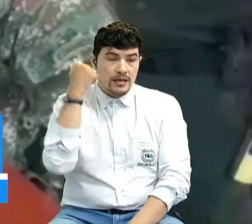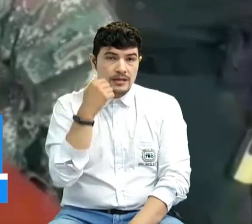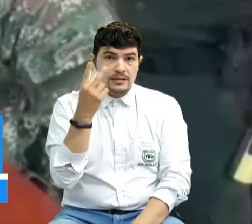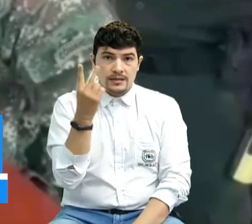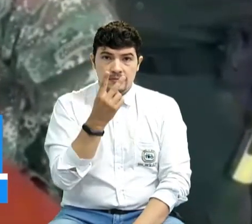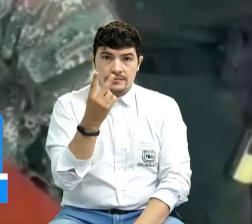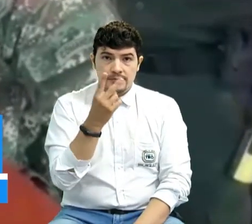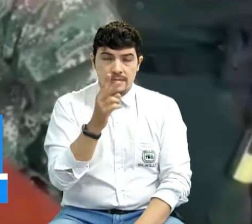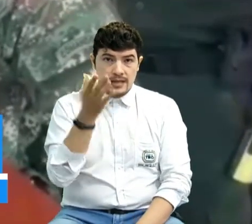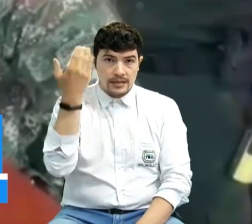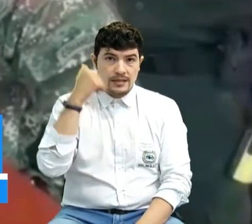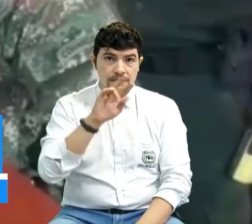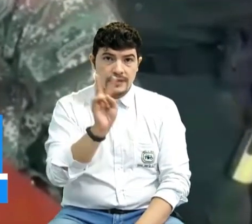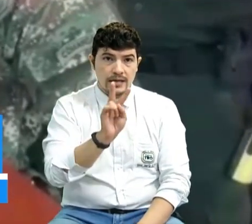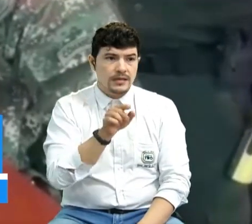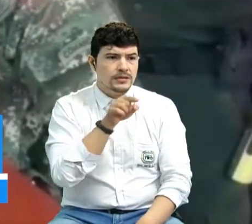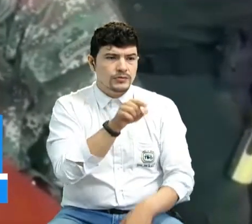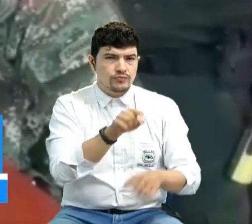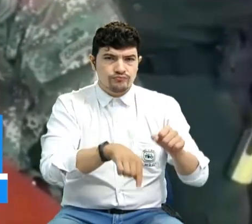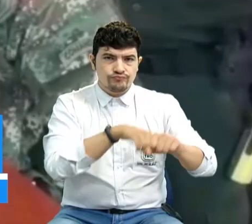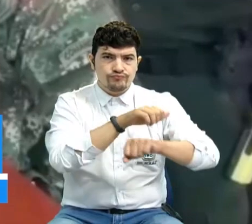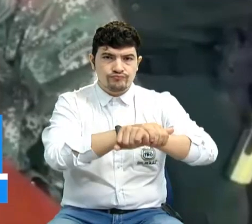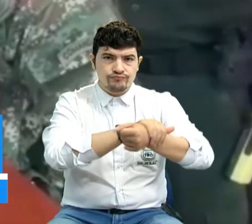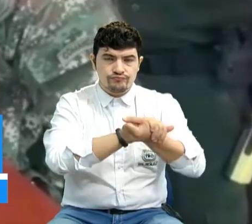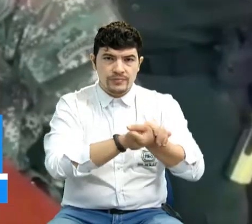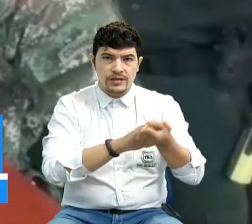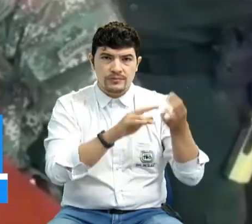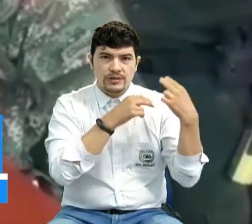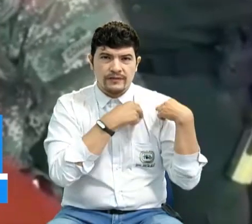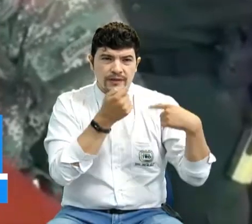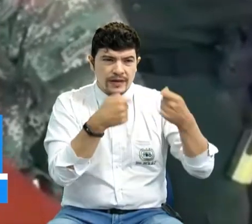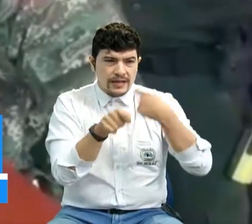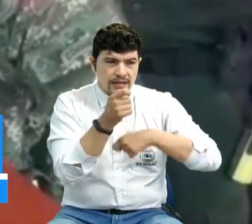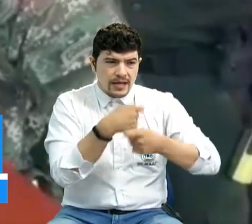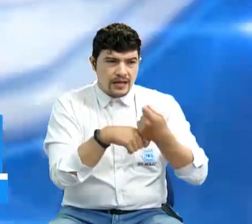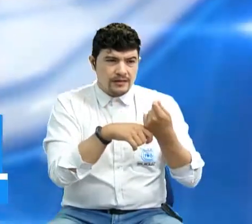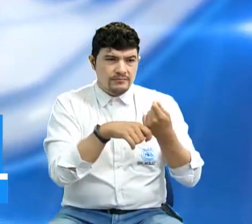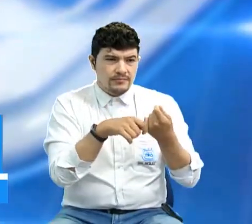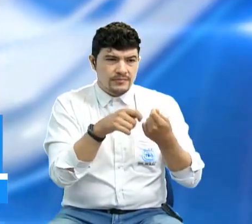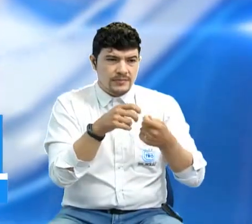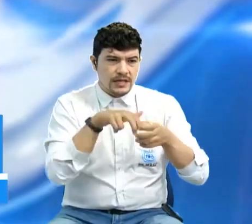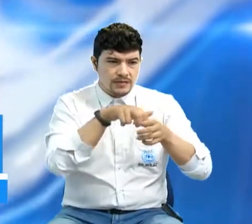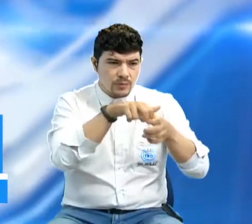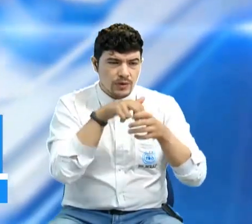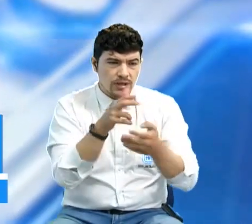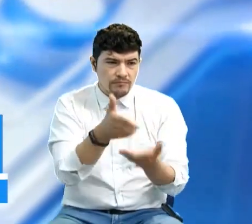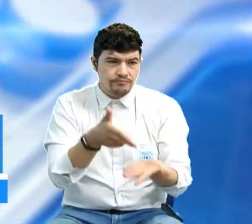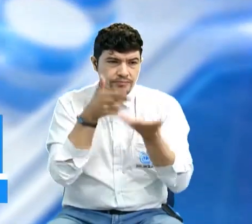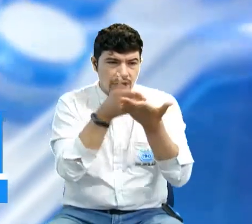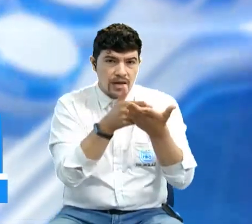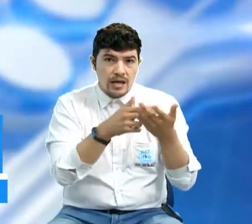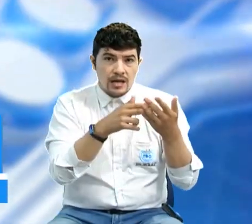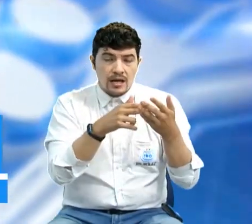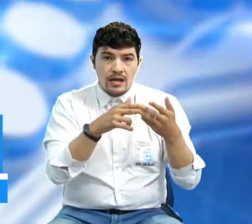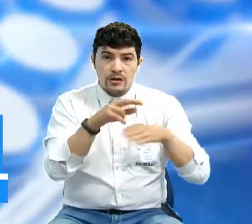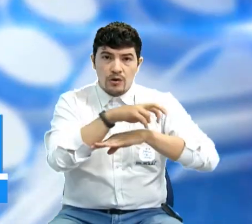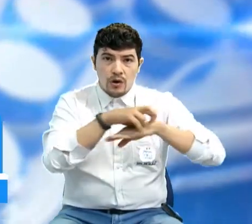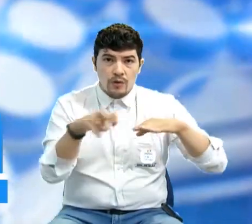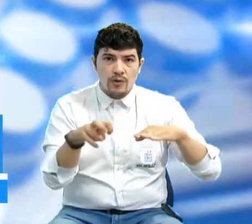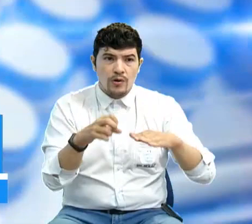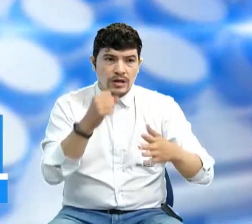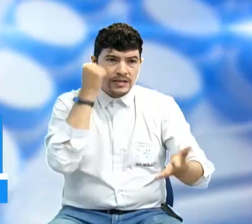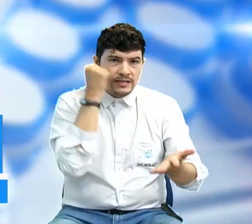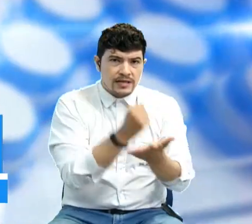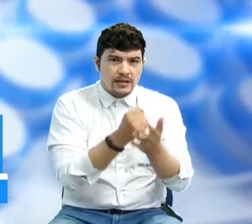por delitos de homicidio, hurto agravado, porte de armas, entre otros. Los sujetos son conocidos con los alias de Nietzsche,